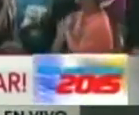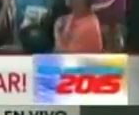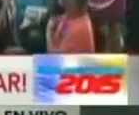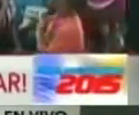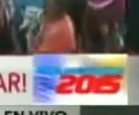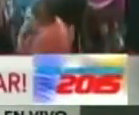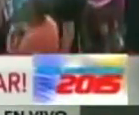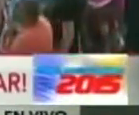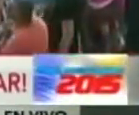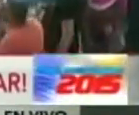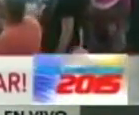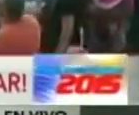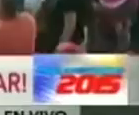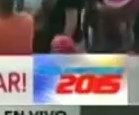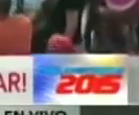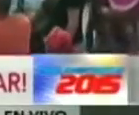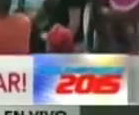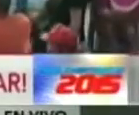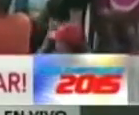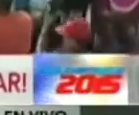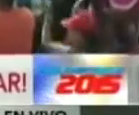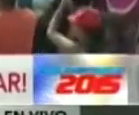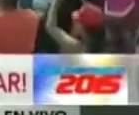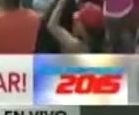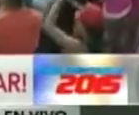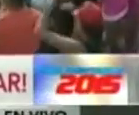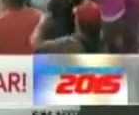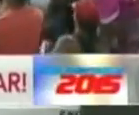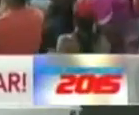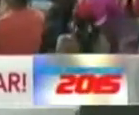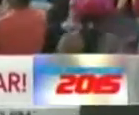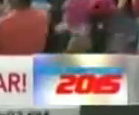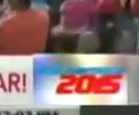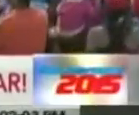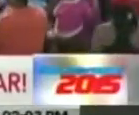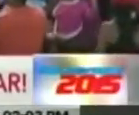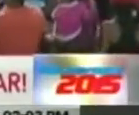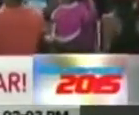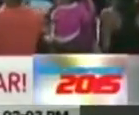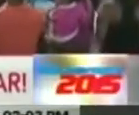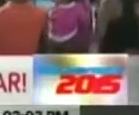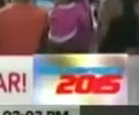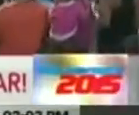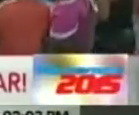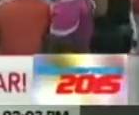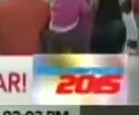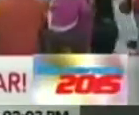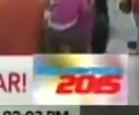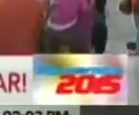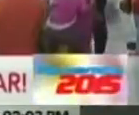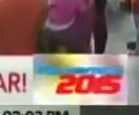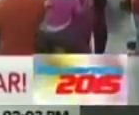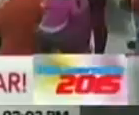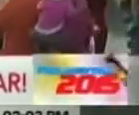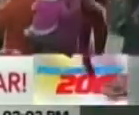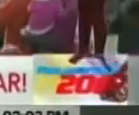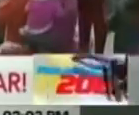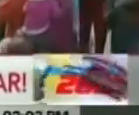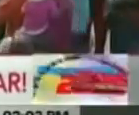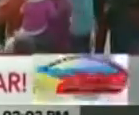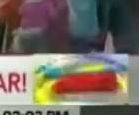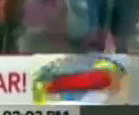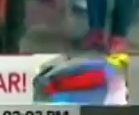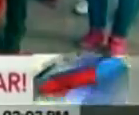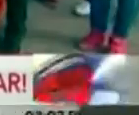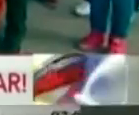de continuar la obra del comandante Hugo Chávez Frías. Vamos a escuchar la voz de la gente que se encuentra acá. Señora, Nicolás Maduro en